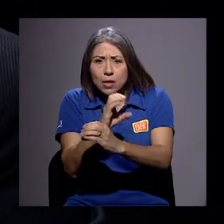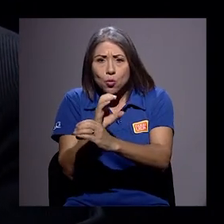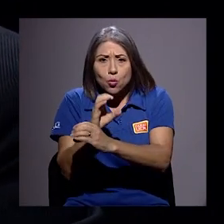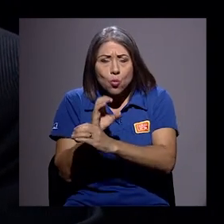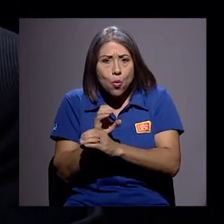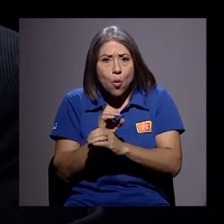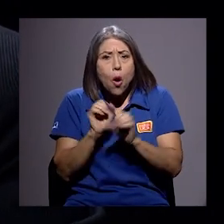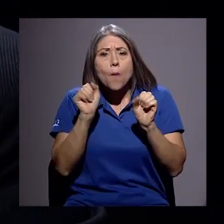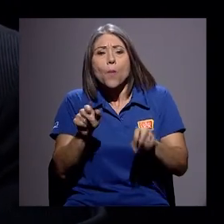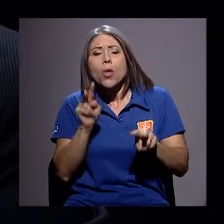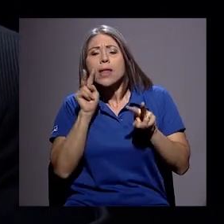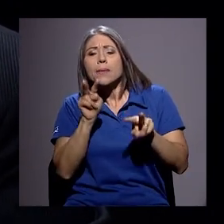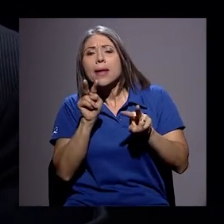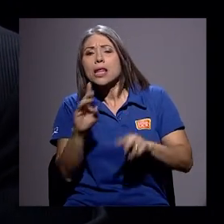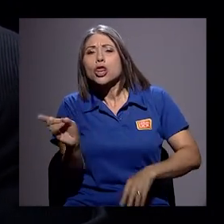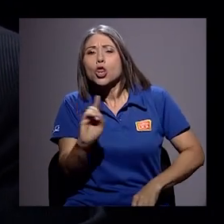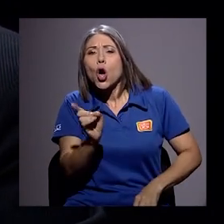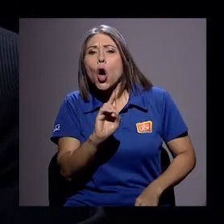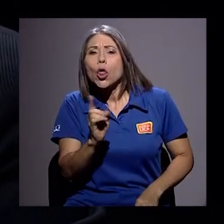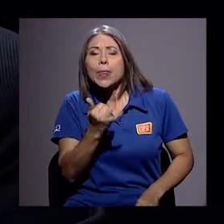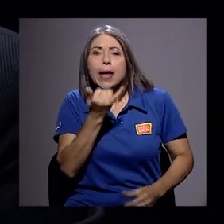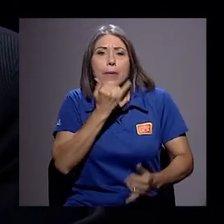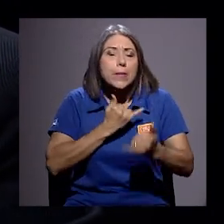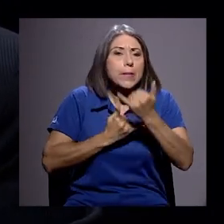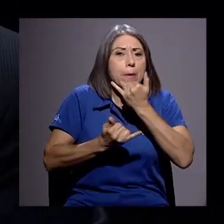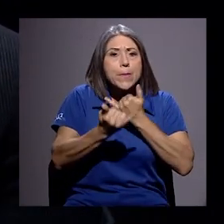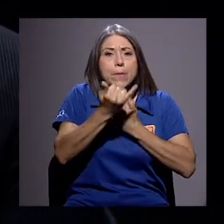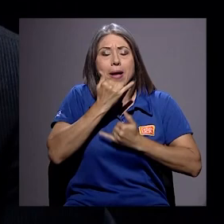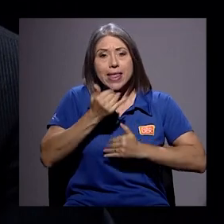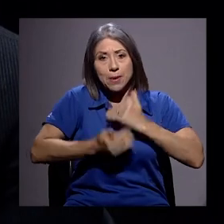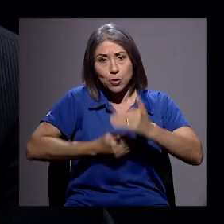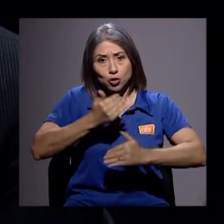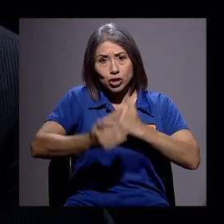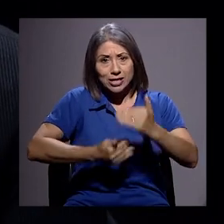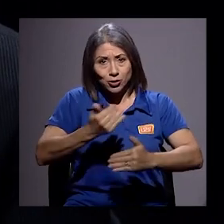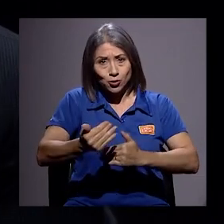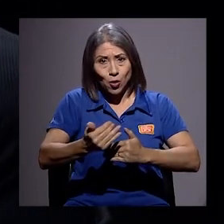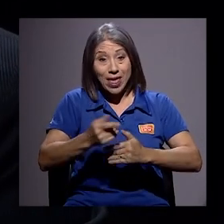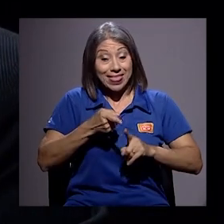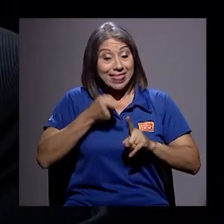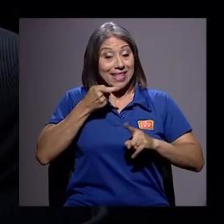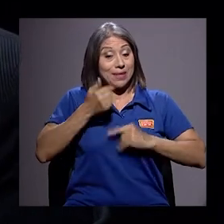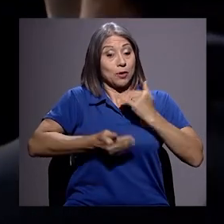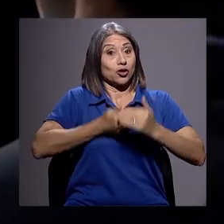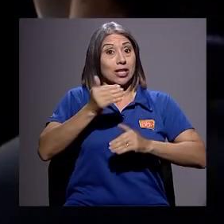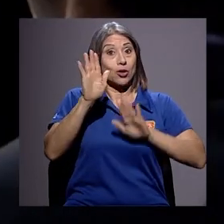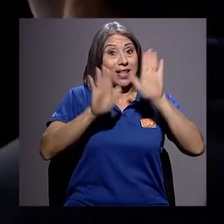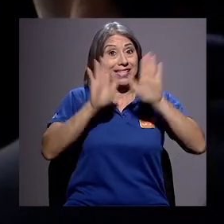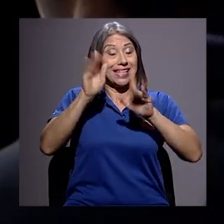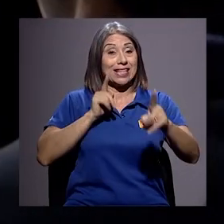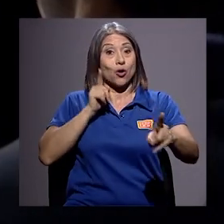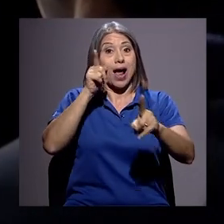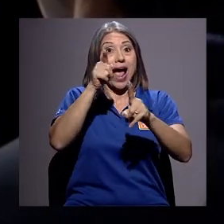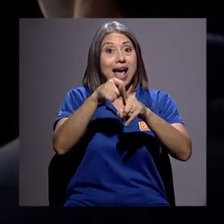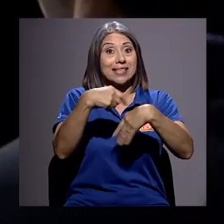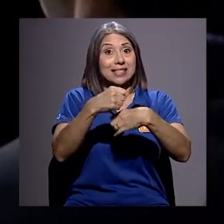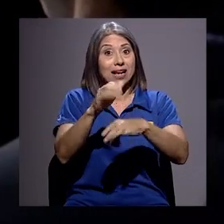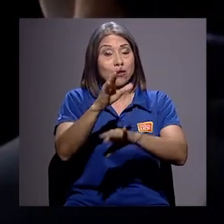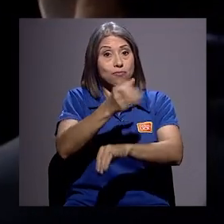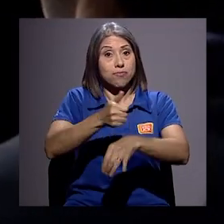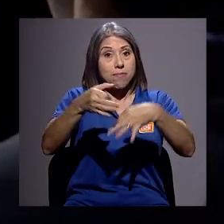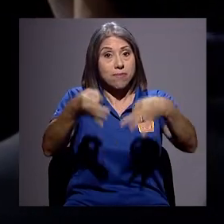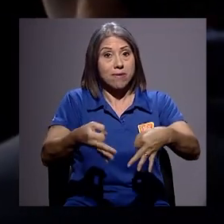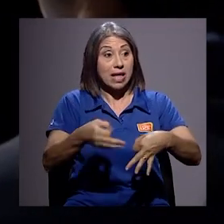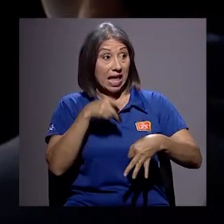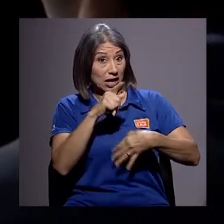poder ver dónde están los errores que se hacen en el proceso desde un proceso de licitación hasta el momento que le llega a la gente eso es cambiar el ecosistema no es tan